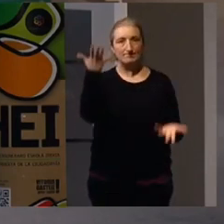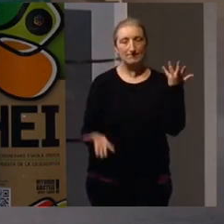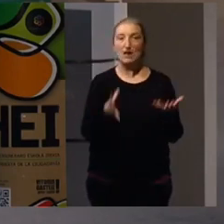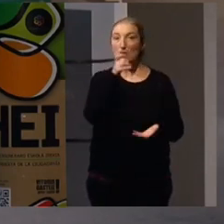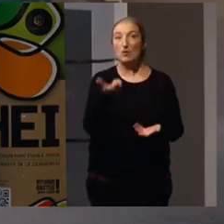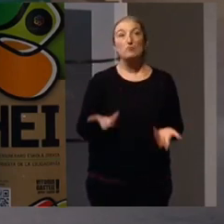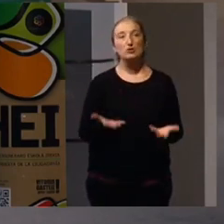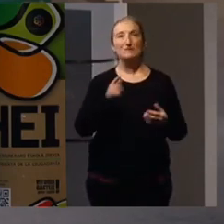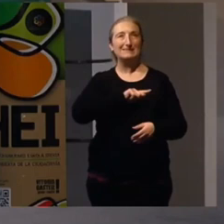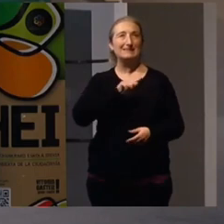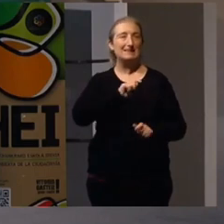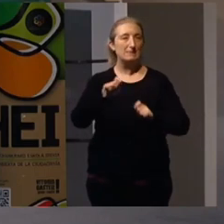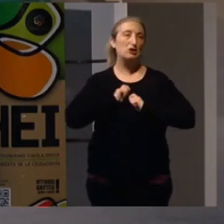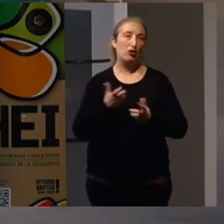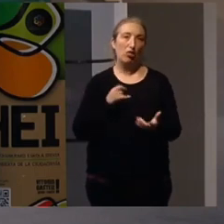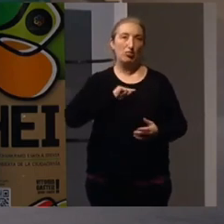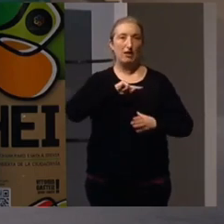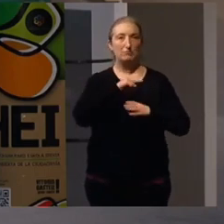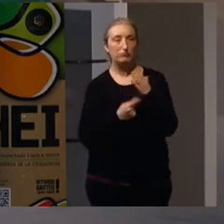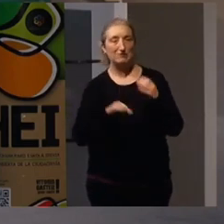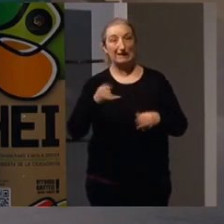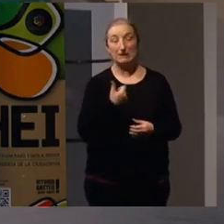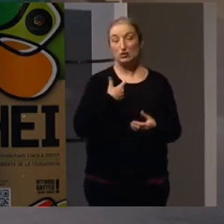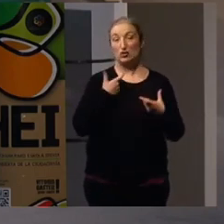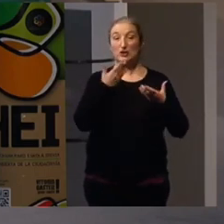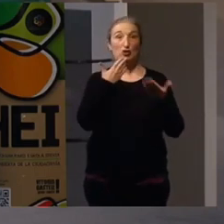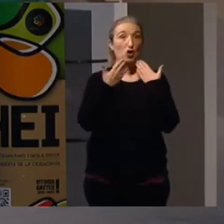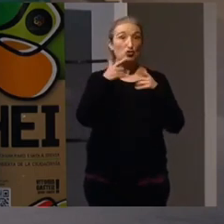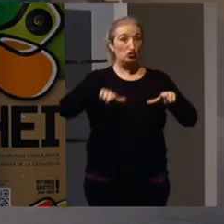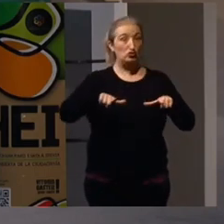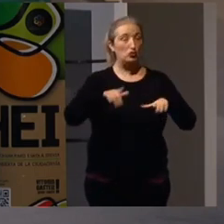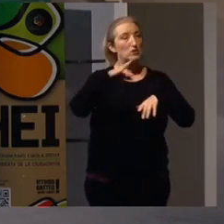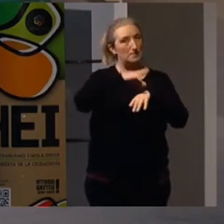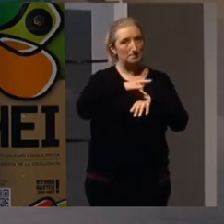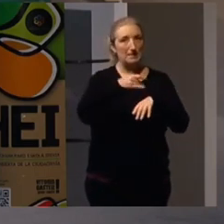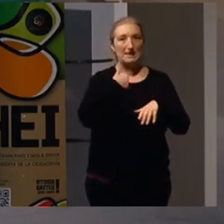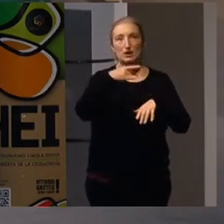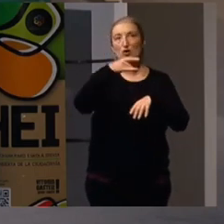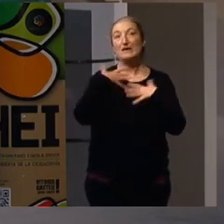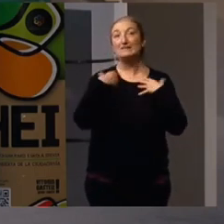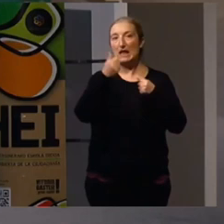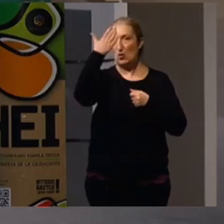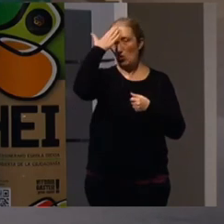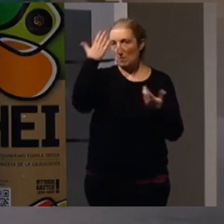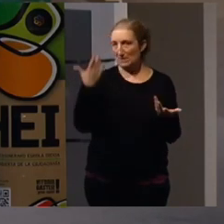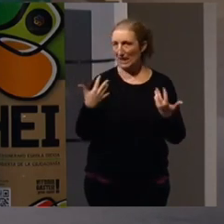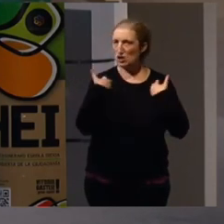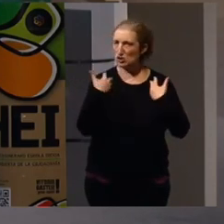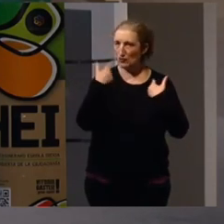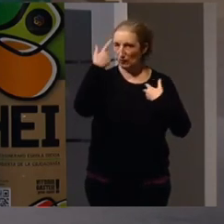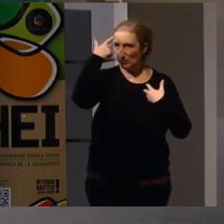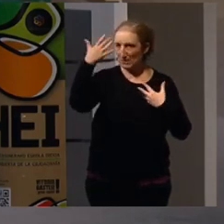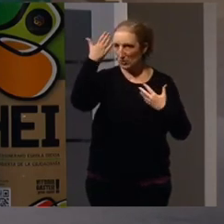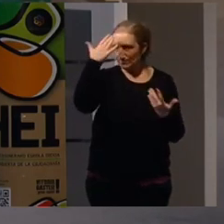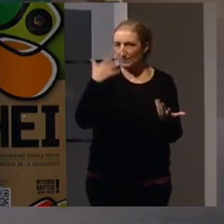parte de este sentimiento, ¿no? Esto es curioso porque en las consultas de salud mental, y aquí sí que me meto en la clínica otra vez, en realidad, gran parte del sufrimiento